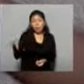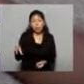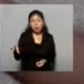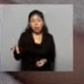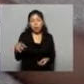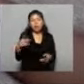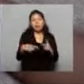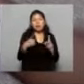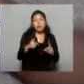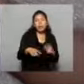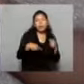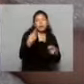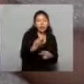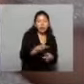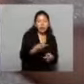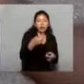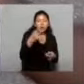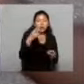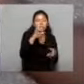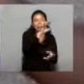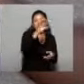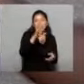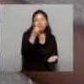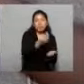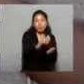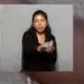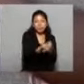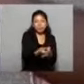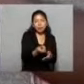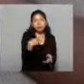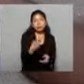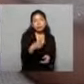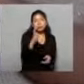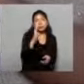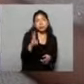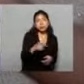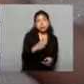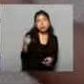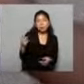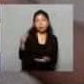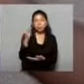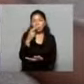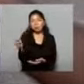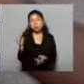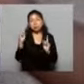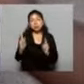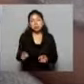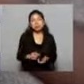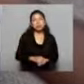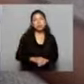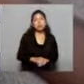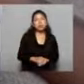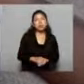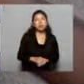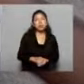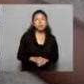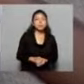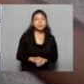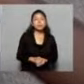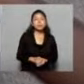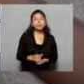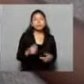Salta, Córdoba, Santa Fe, en fin. El país sigue trabajando, gracias a Dios, básicamente normal. Pero